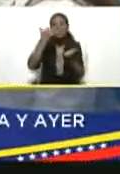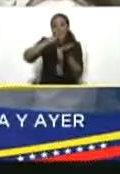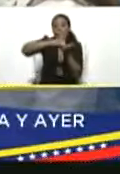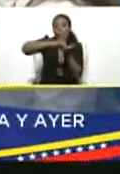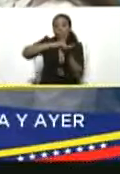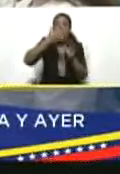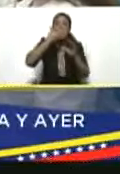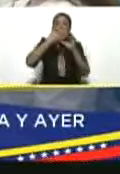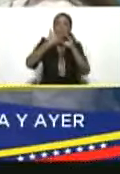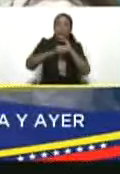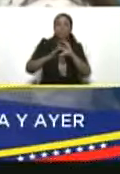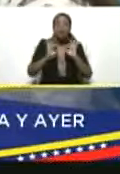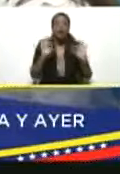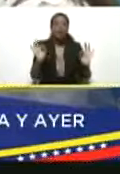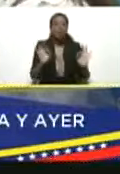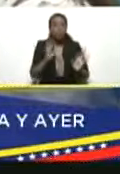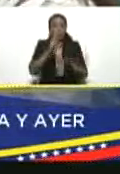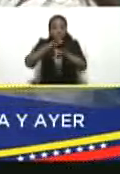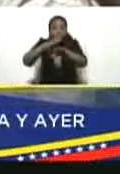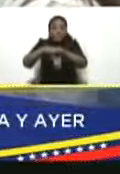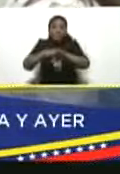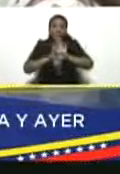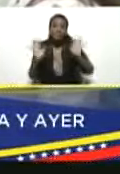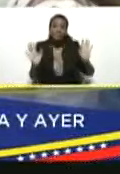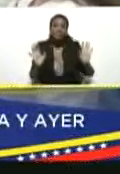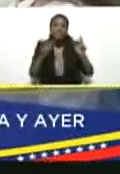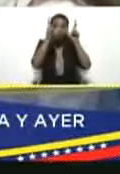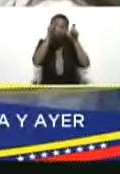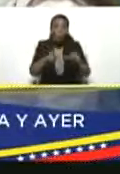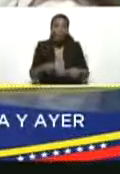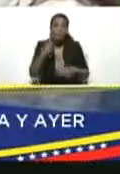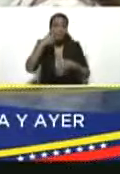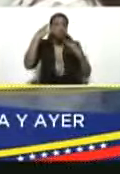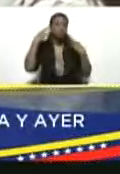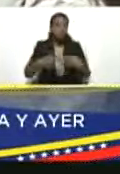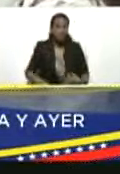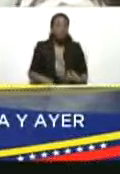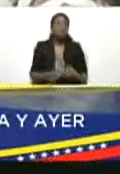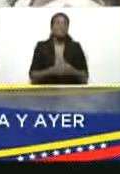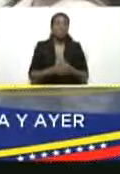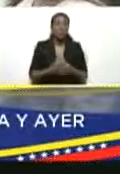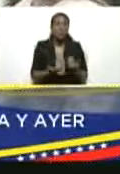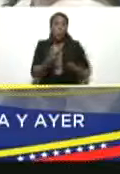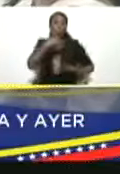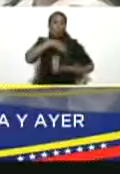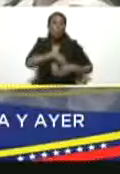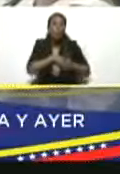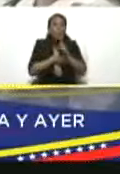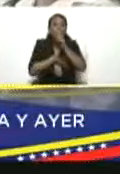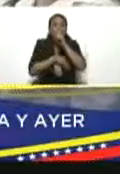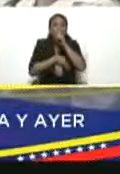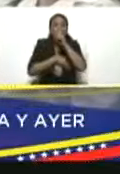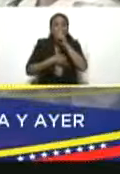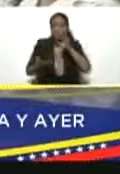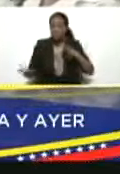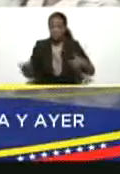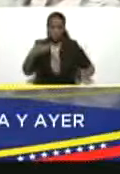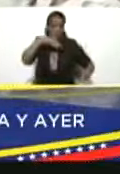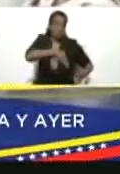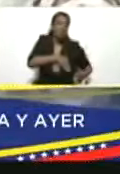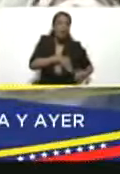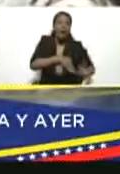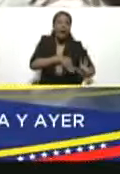WhatsApp bueno Rodolfo eres un artista oíste colocaste esta carta aquí